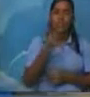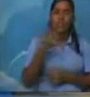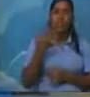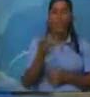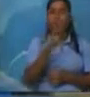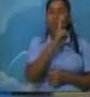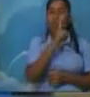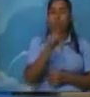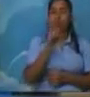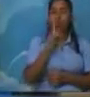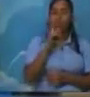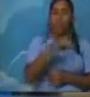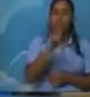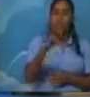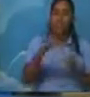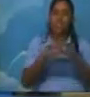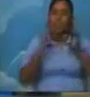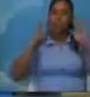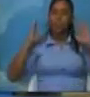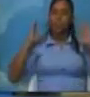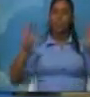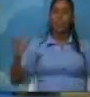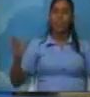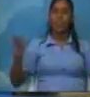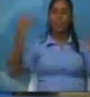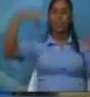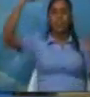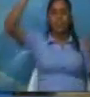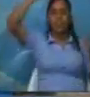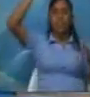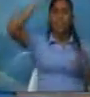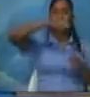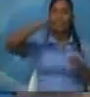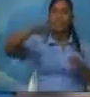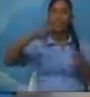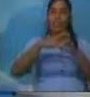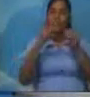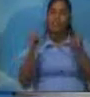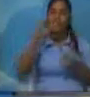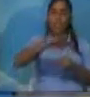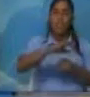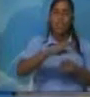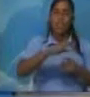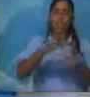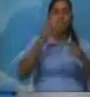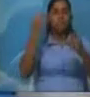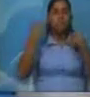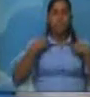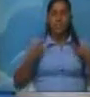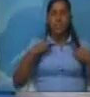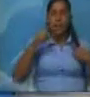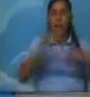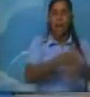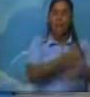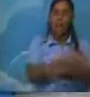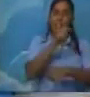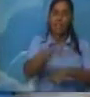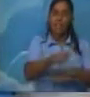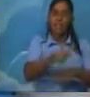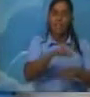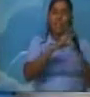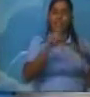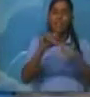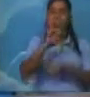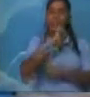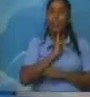nombre de aquellos grandes reyes cananeos que existían en la tierra de